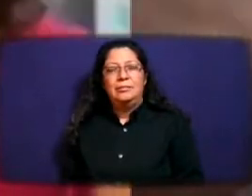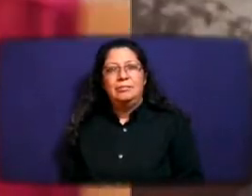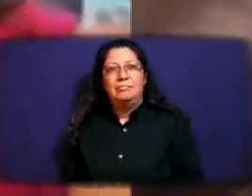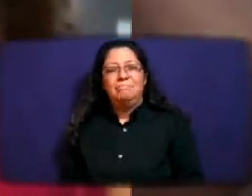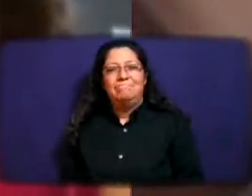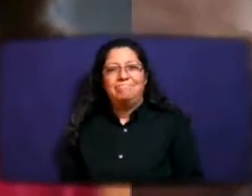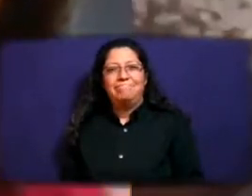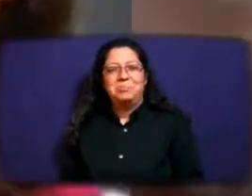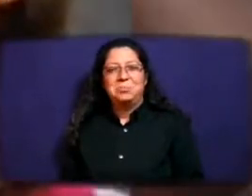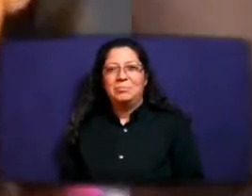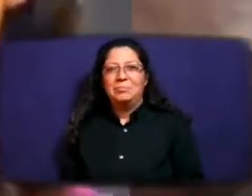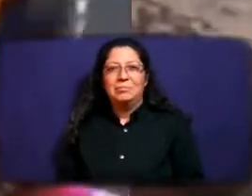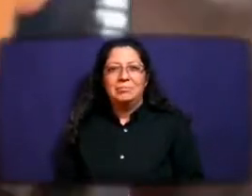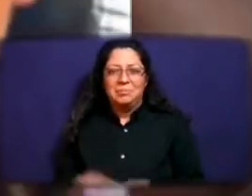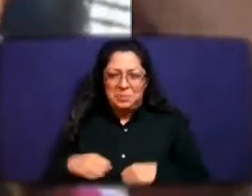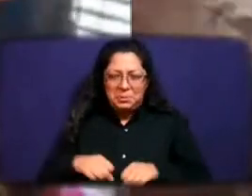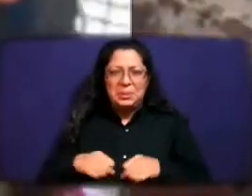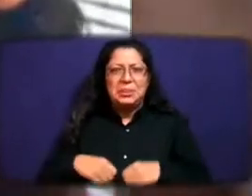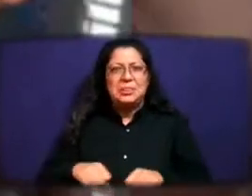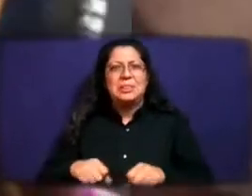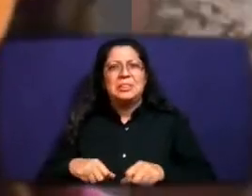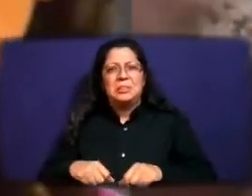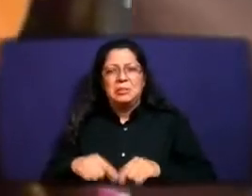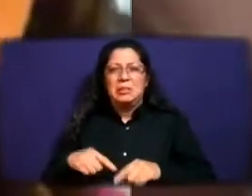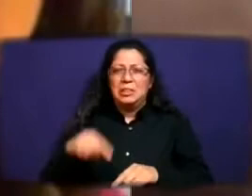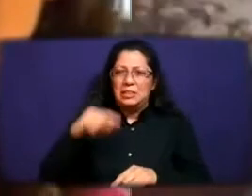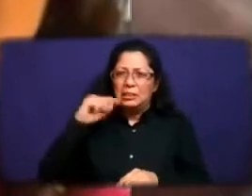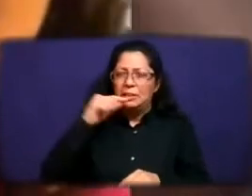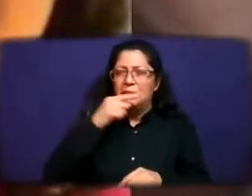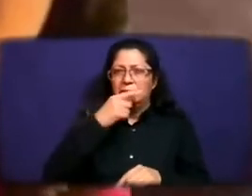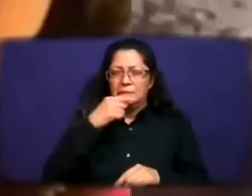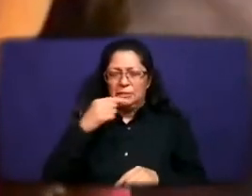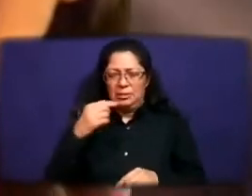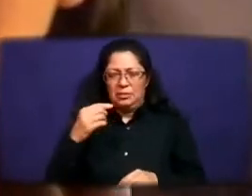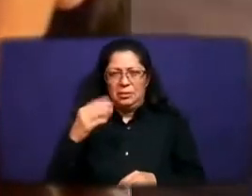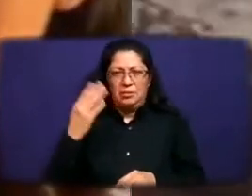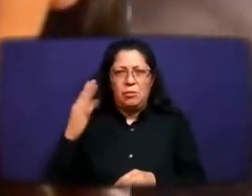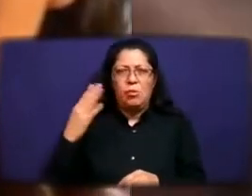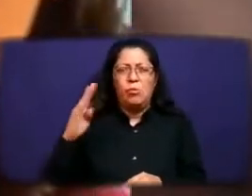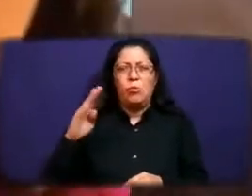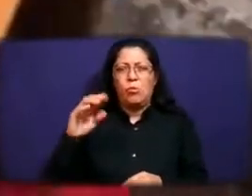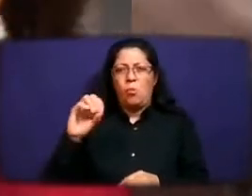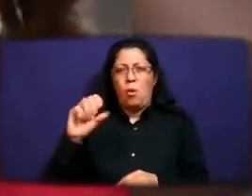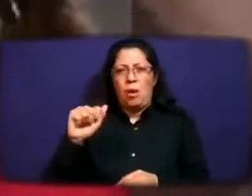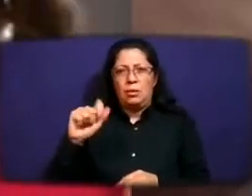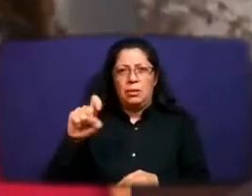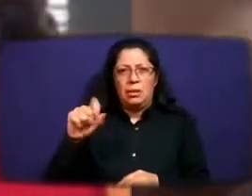Mezcla el metate, mezcla los granos en un metate.